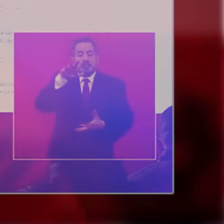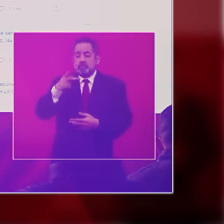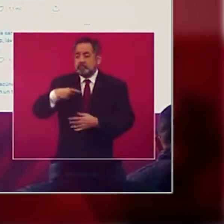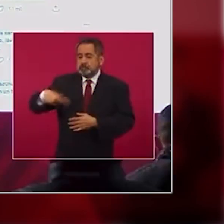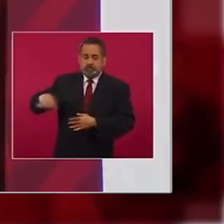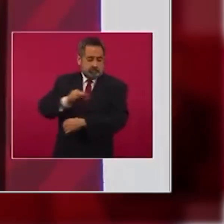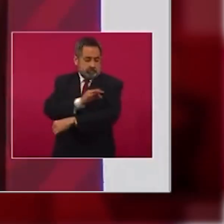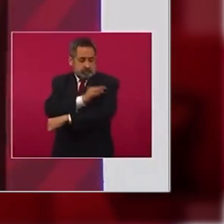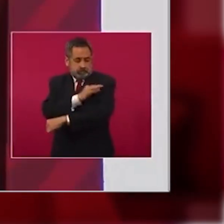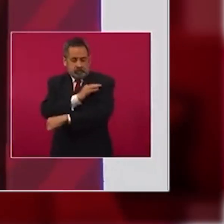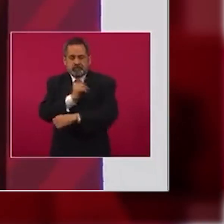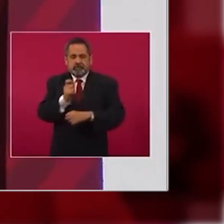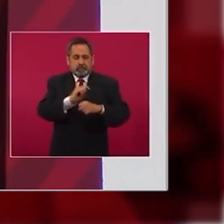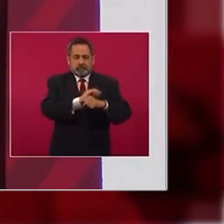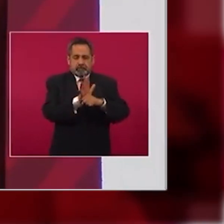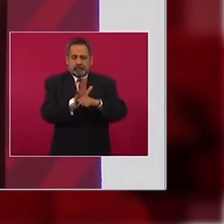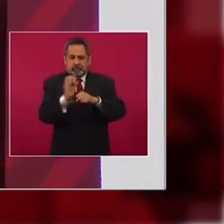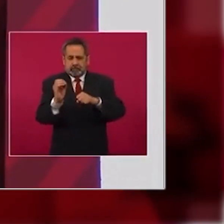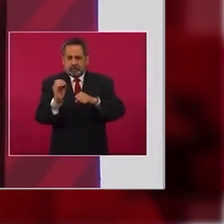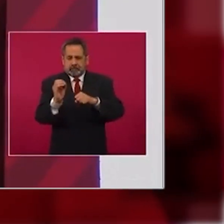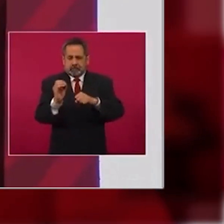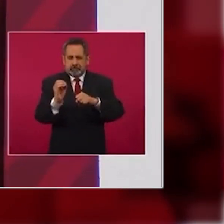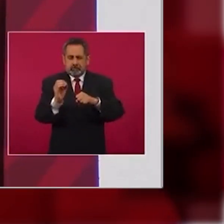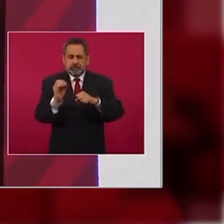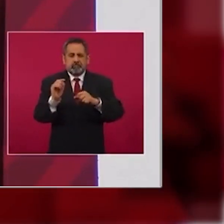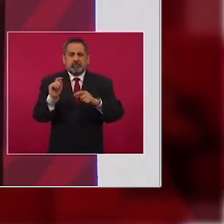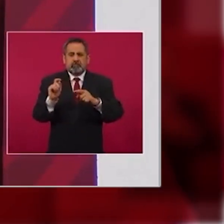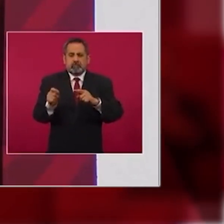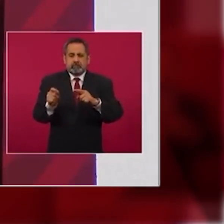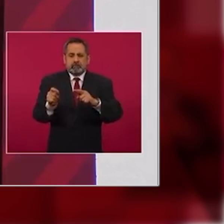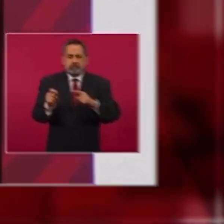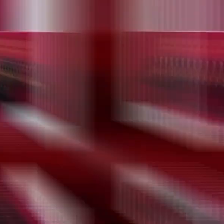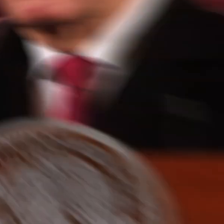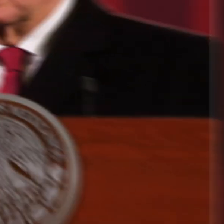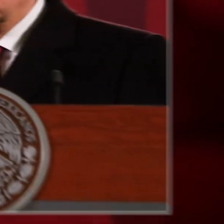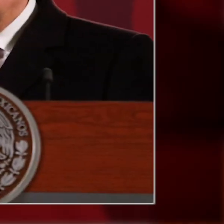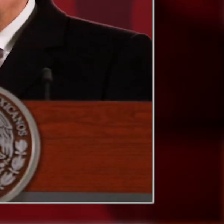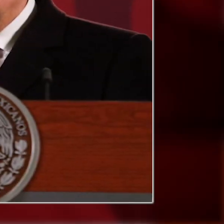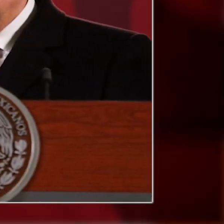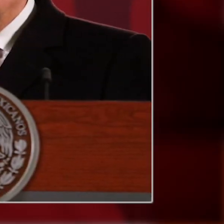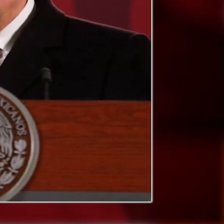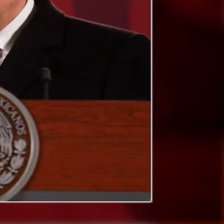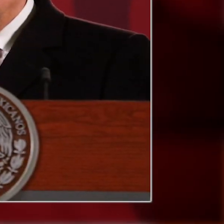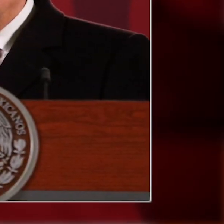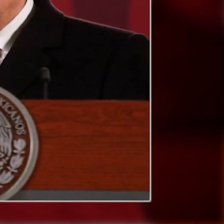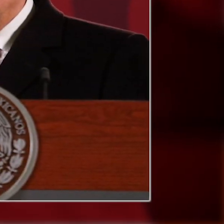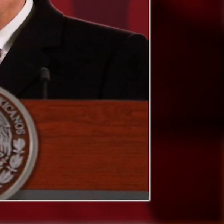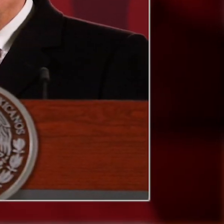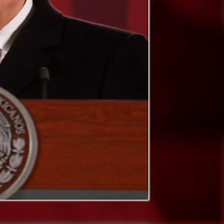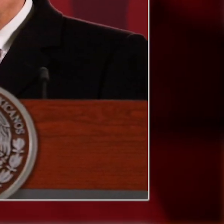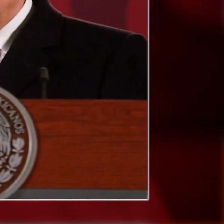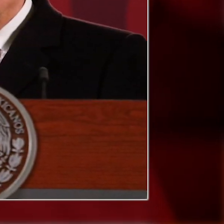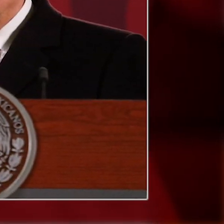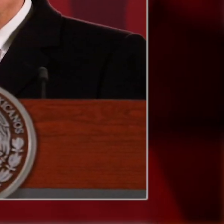La variante Omicron es un COVIDcito. La irresponsabilidad de la 4T